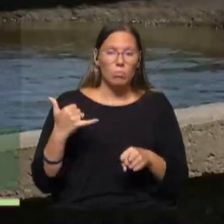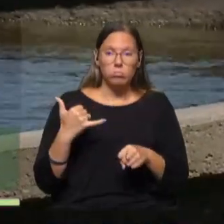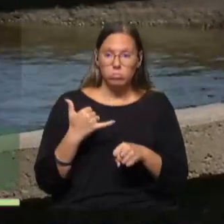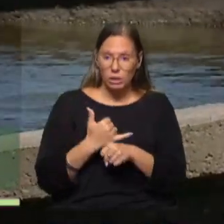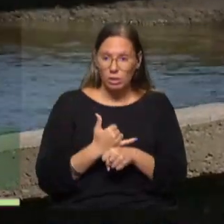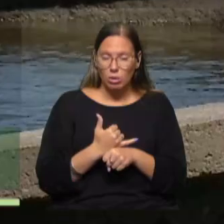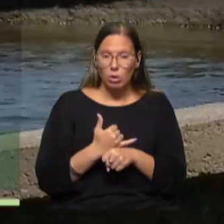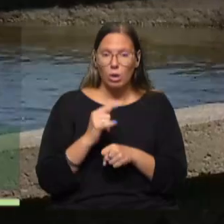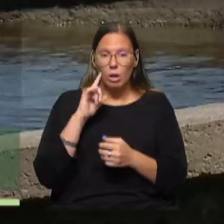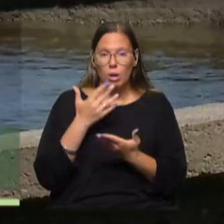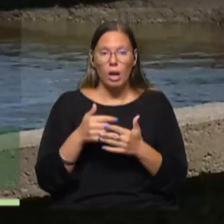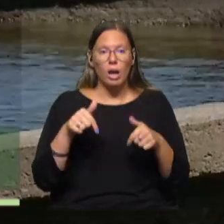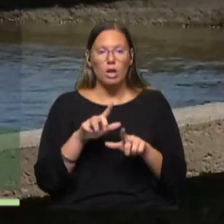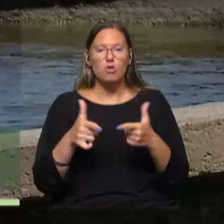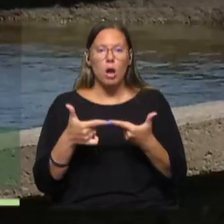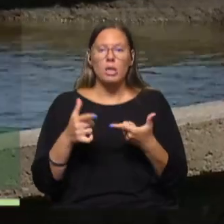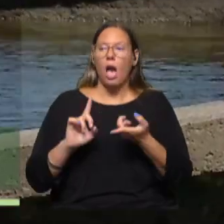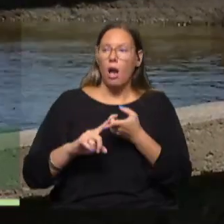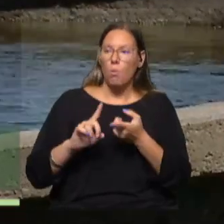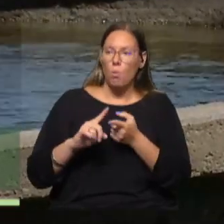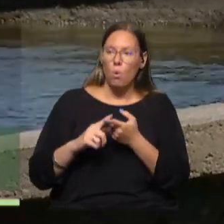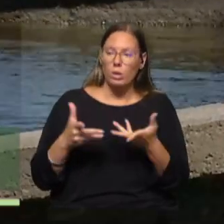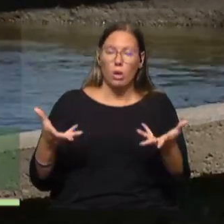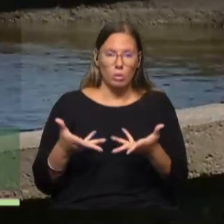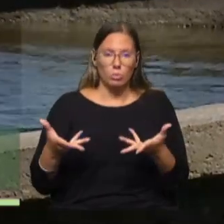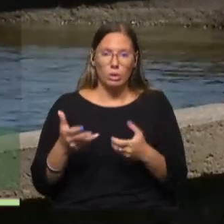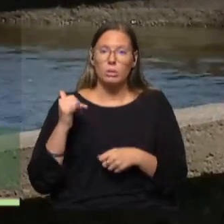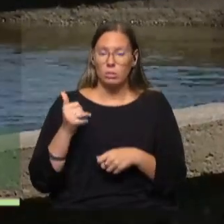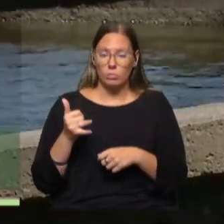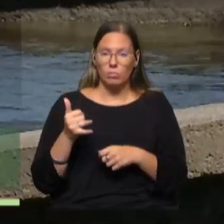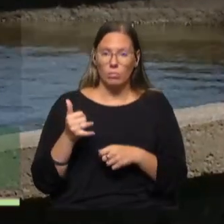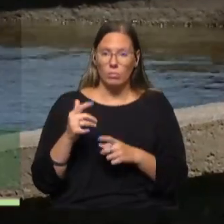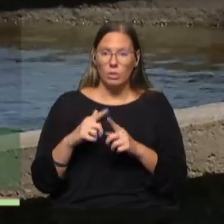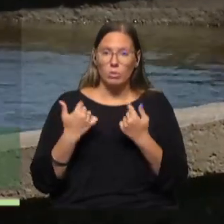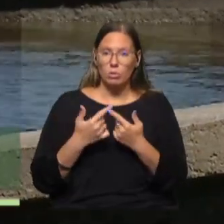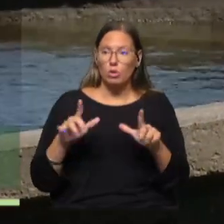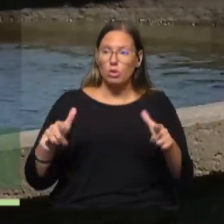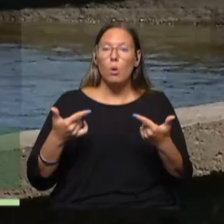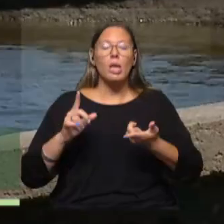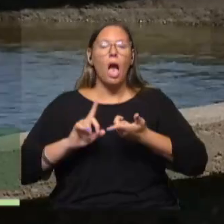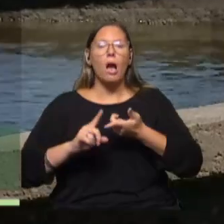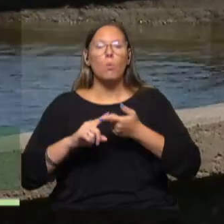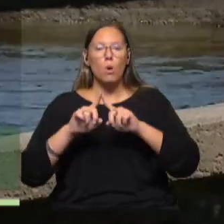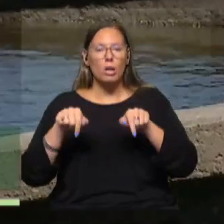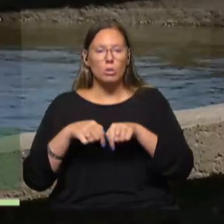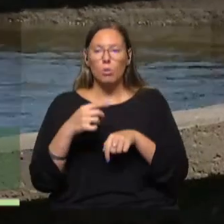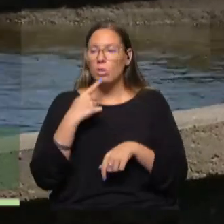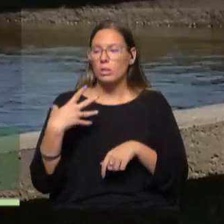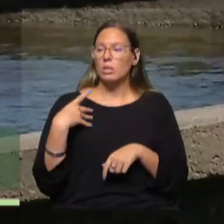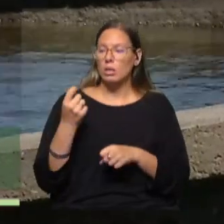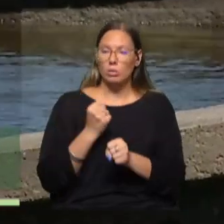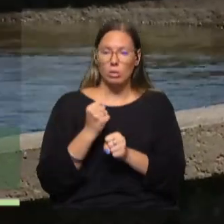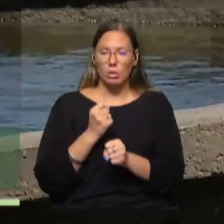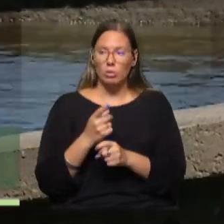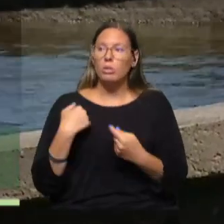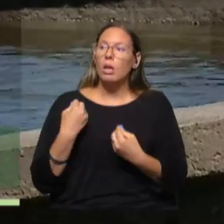en el planteo de que acá no hay un convenio vigente. Porque también, nosotros decimos, si no hay un convenio vigente, como dice el director de trabajo, ¿qué es lo que está